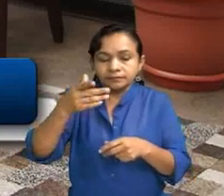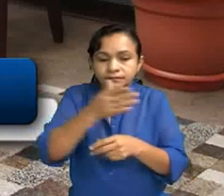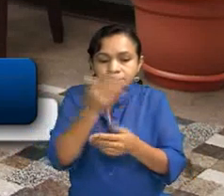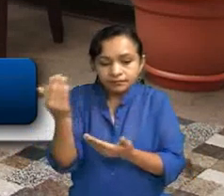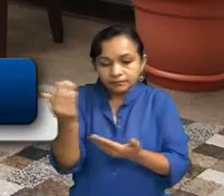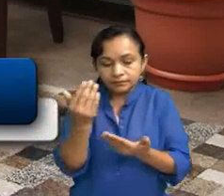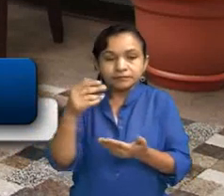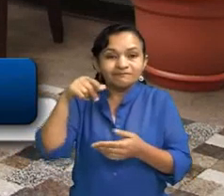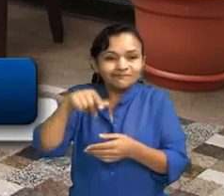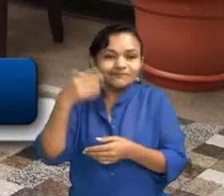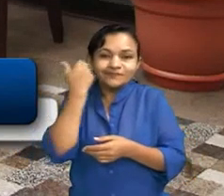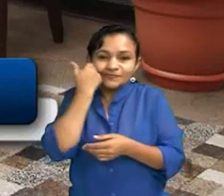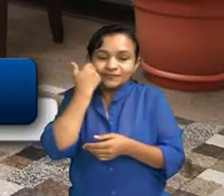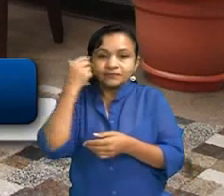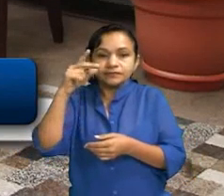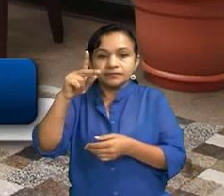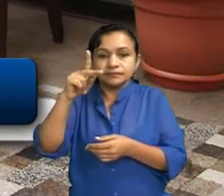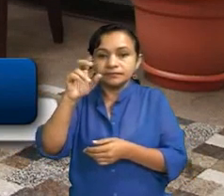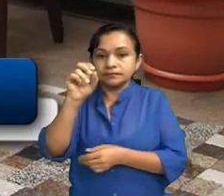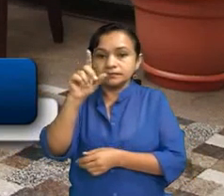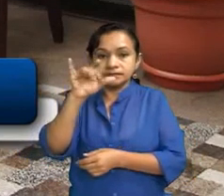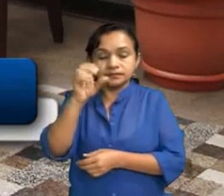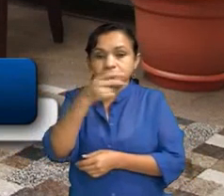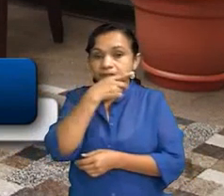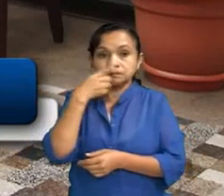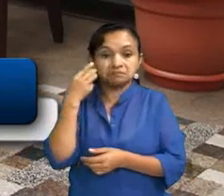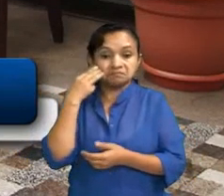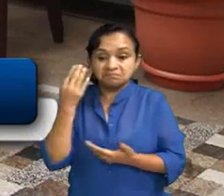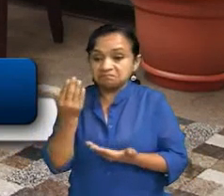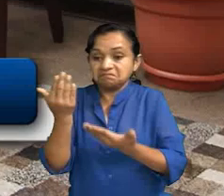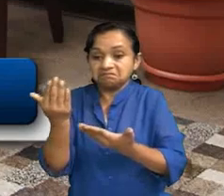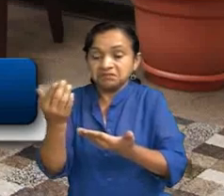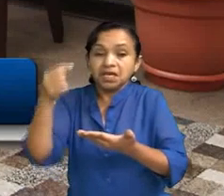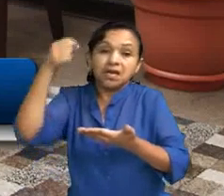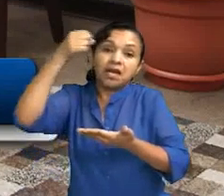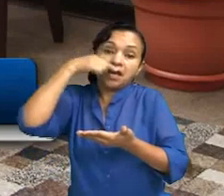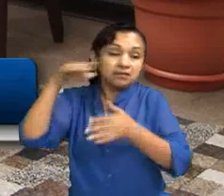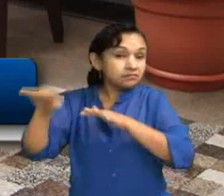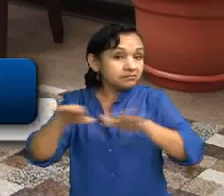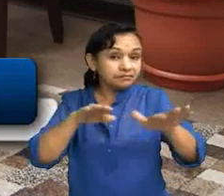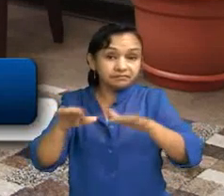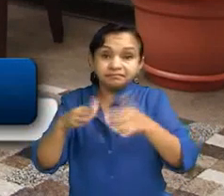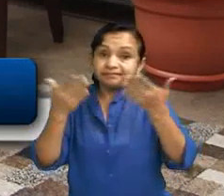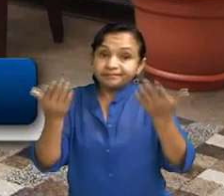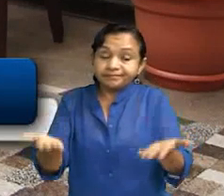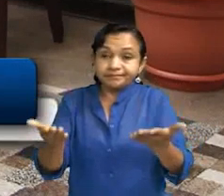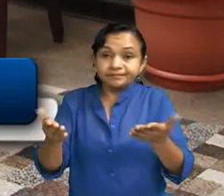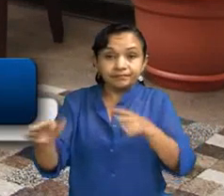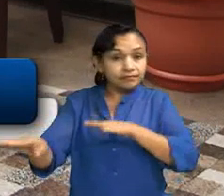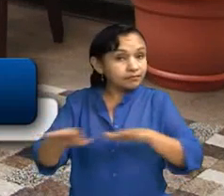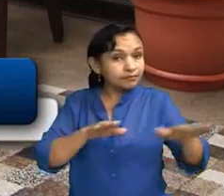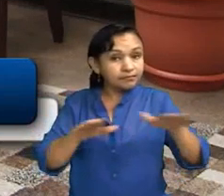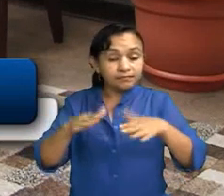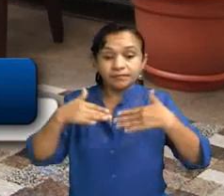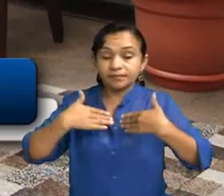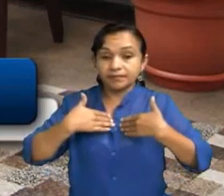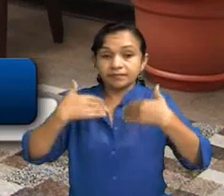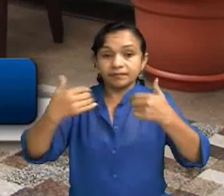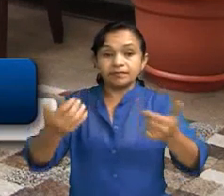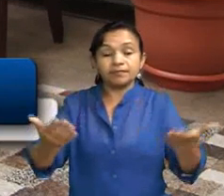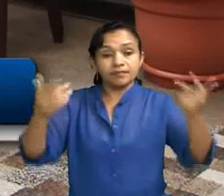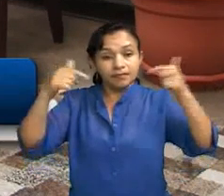Sí. ¿Por qué? Porque los padres no tenían acceso a la vacuna. y no tenían acceso a la salud que tenemos